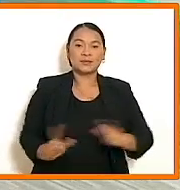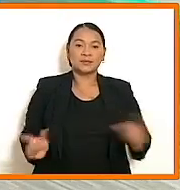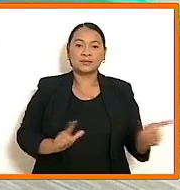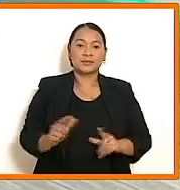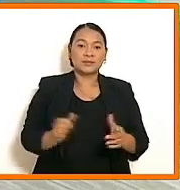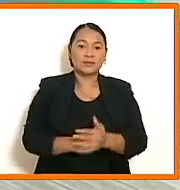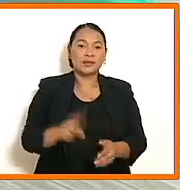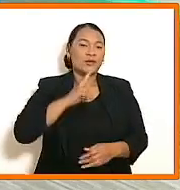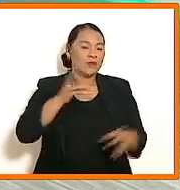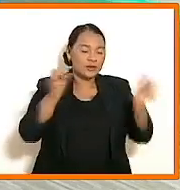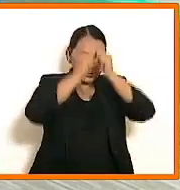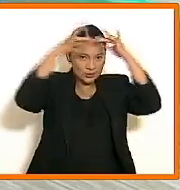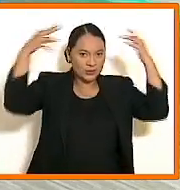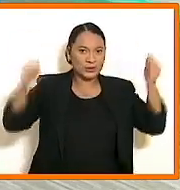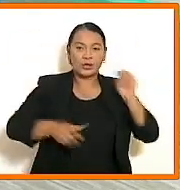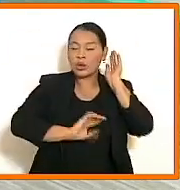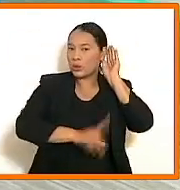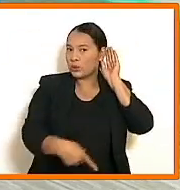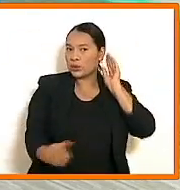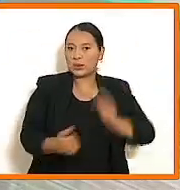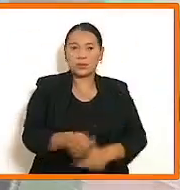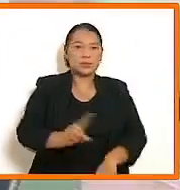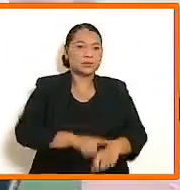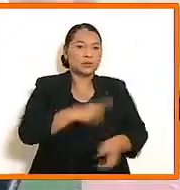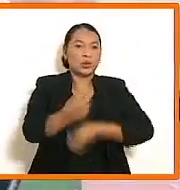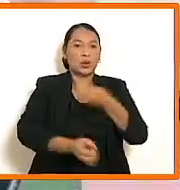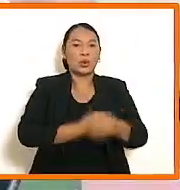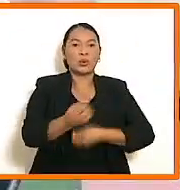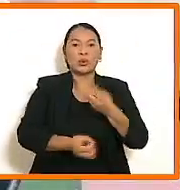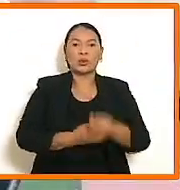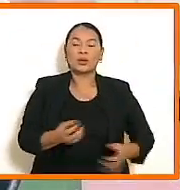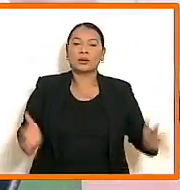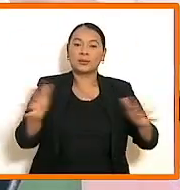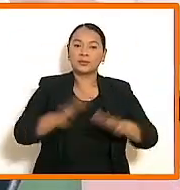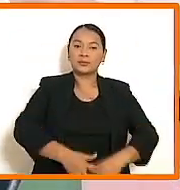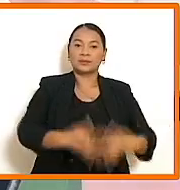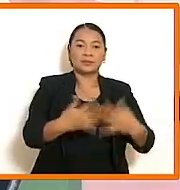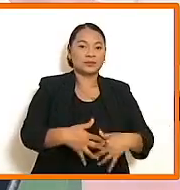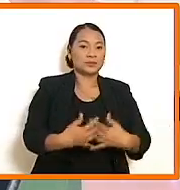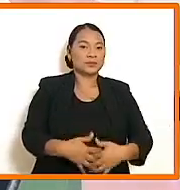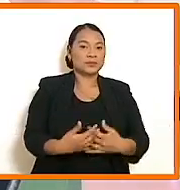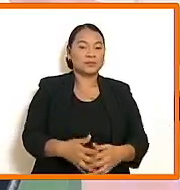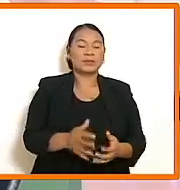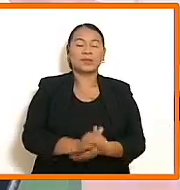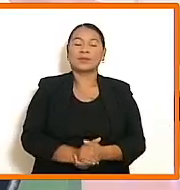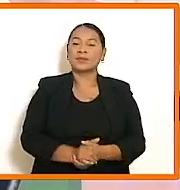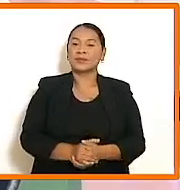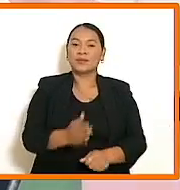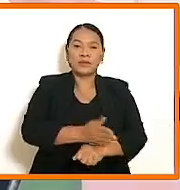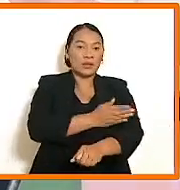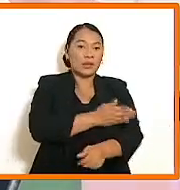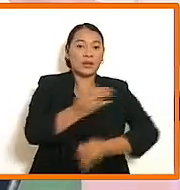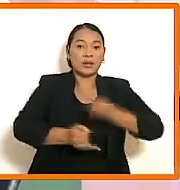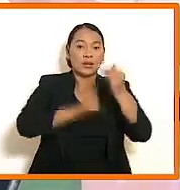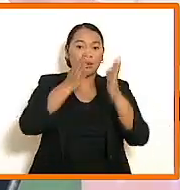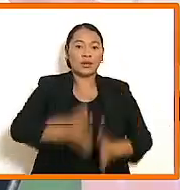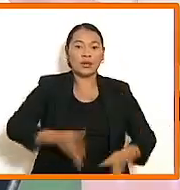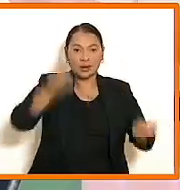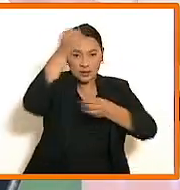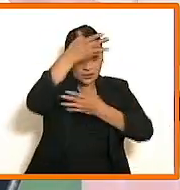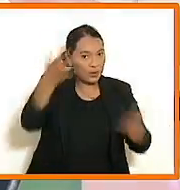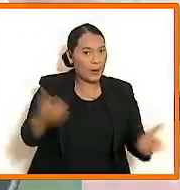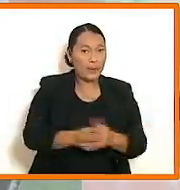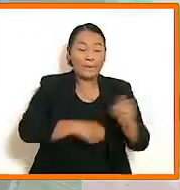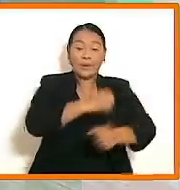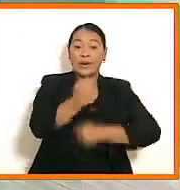se haga realidad en diaria. Vamos a iniciar incorporando nuestras esferas al juego. Pero antes, querido jugador, te comento que este año